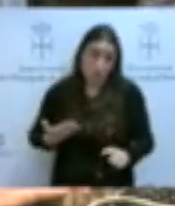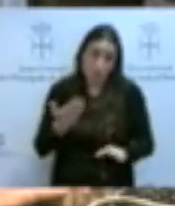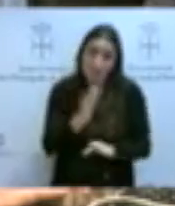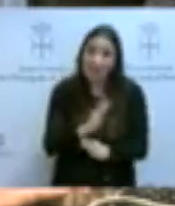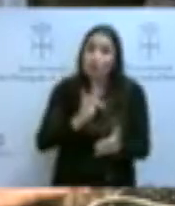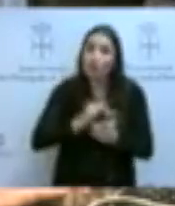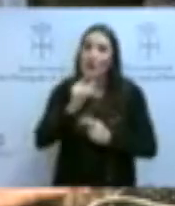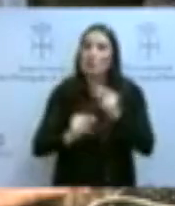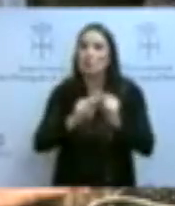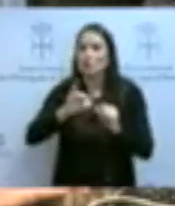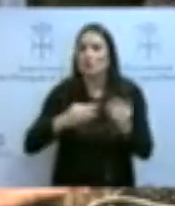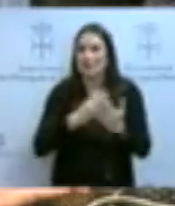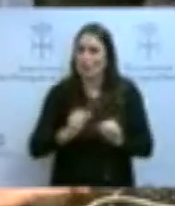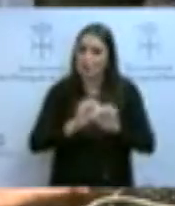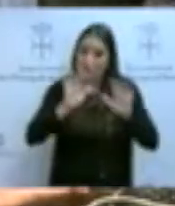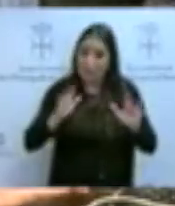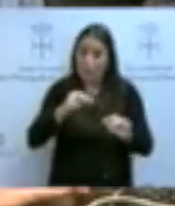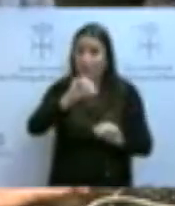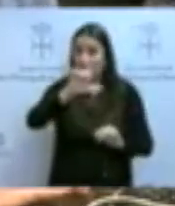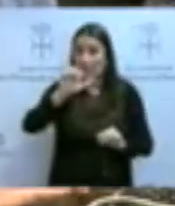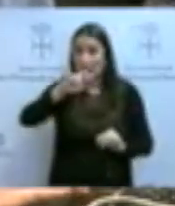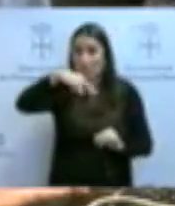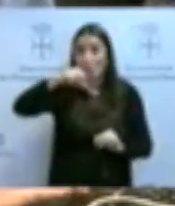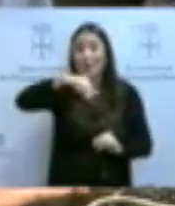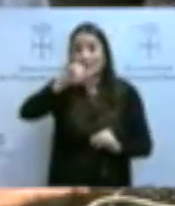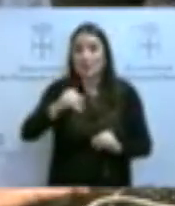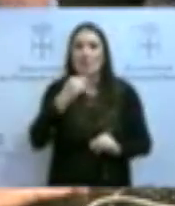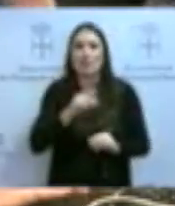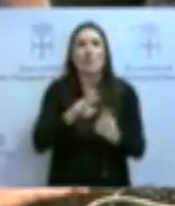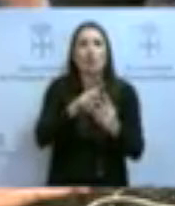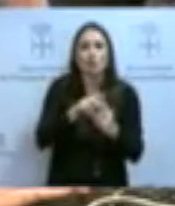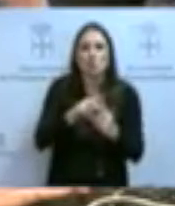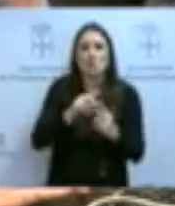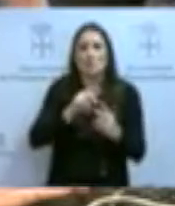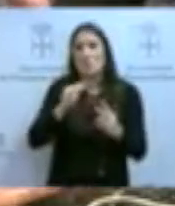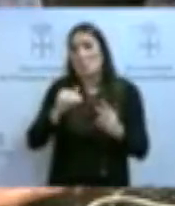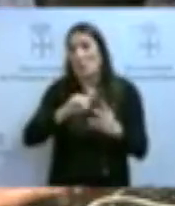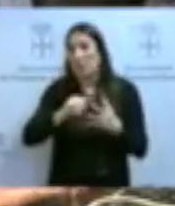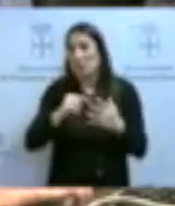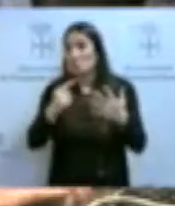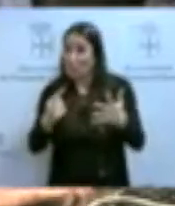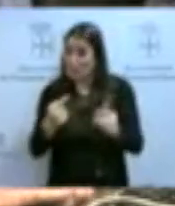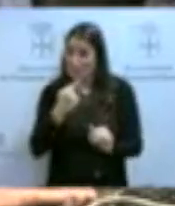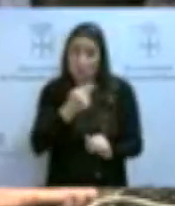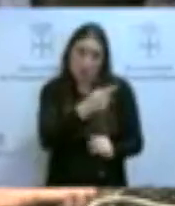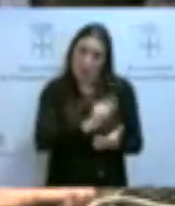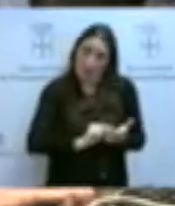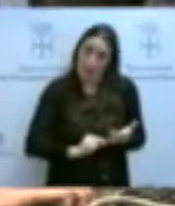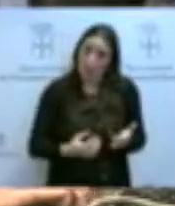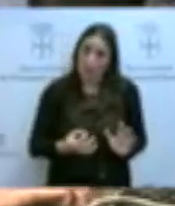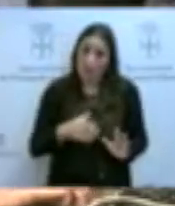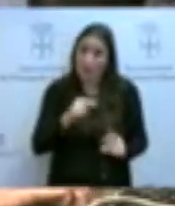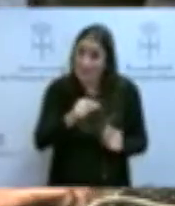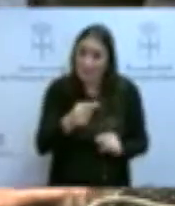presupuesto de 2018. Guillermo Martínez decía antes de ayer que había dos, hay por lo menos 5 o 6 ya que ya se le dijeron que vaya tomando nota. Esta es una de